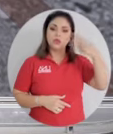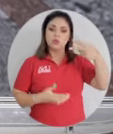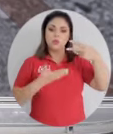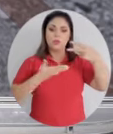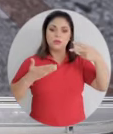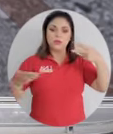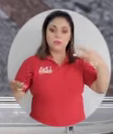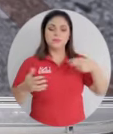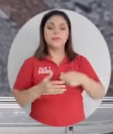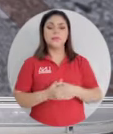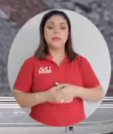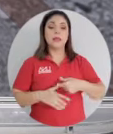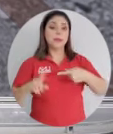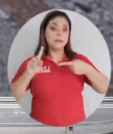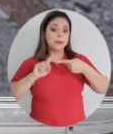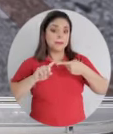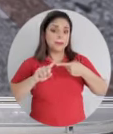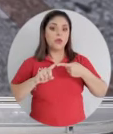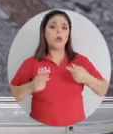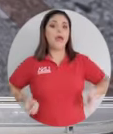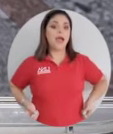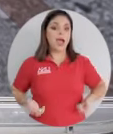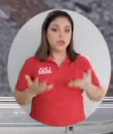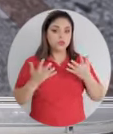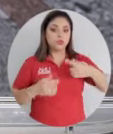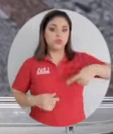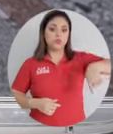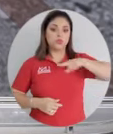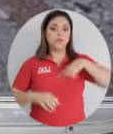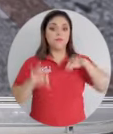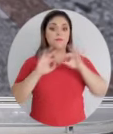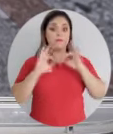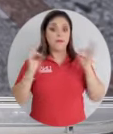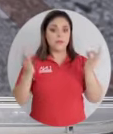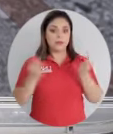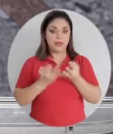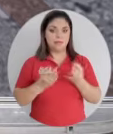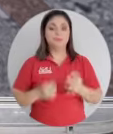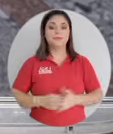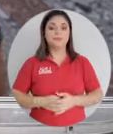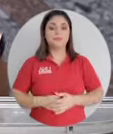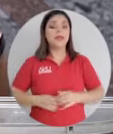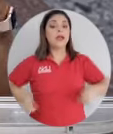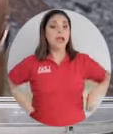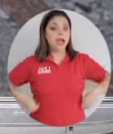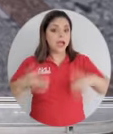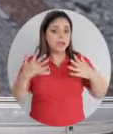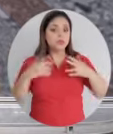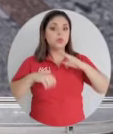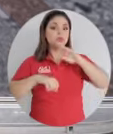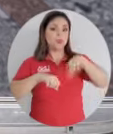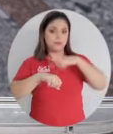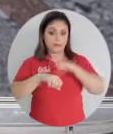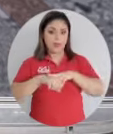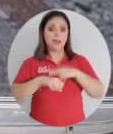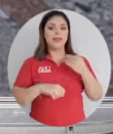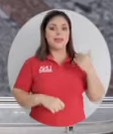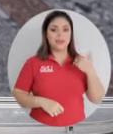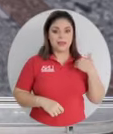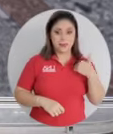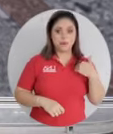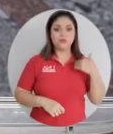niveles. Primero, los gastos que vamos a tener como familias. Y por un lado, el gasto ordinario o corriente que